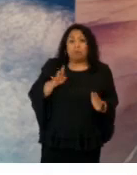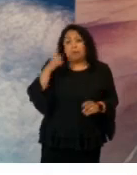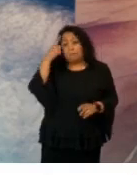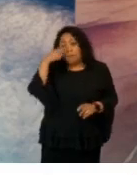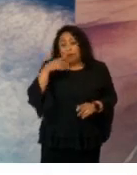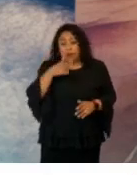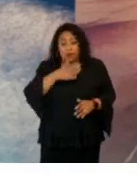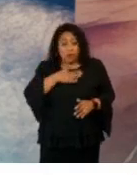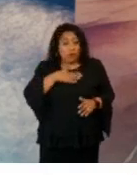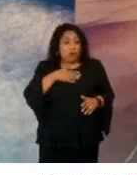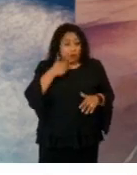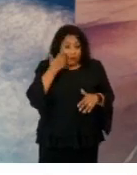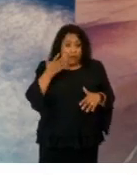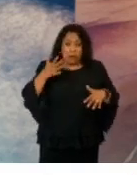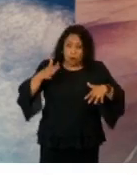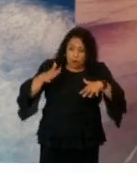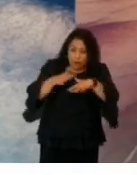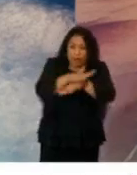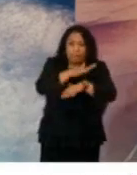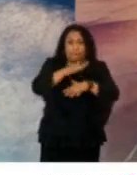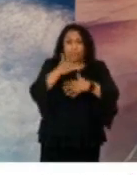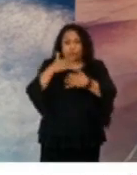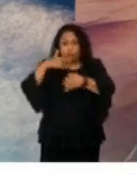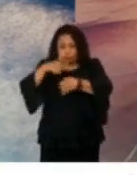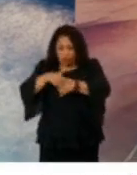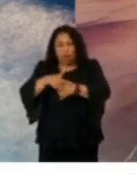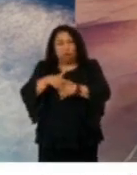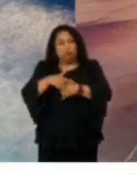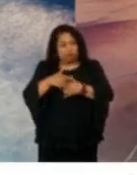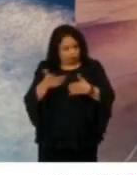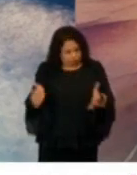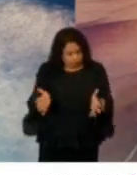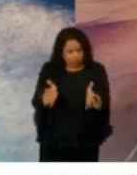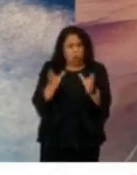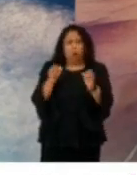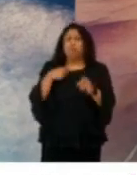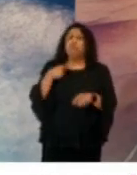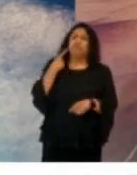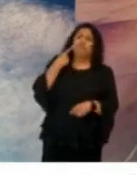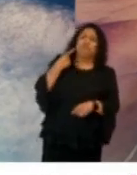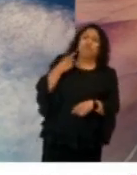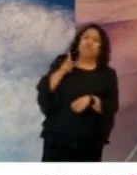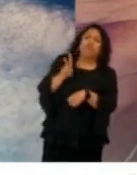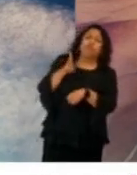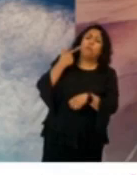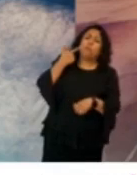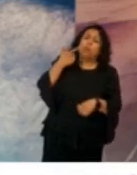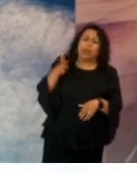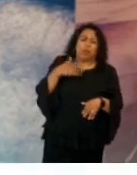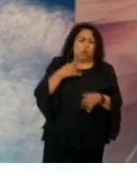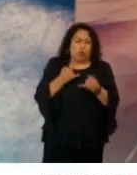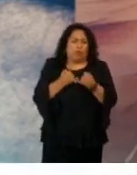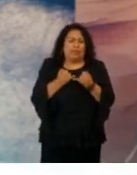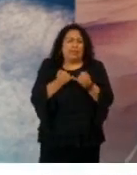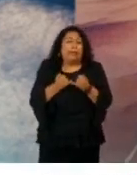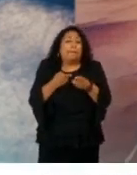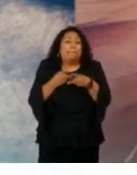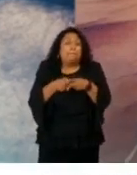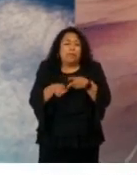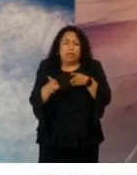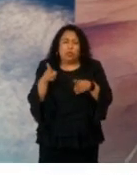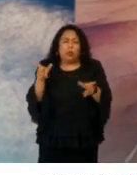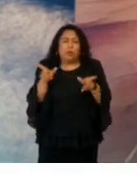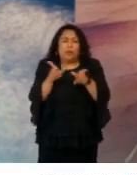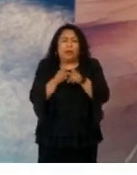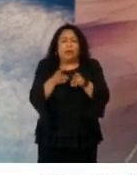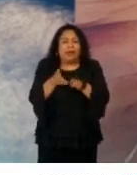para ejercer la movilización social como para observarla. La introducción que voy a hacer, que es muy breve, antes de entregarle la